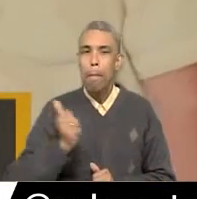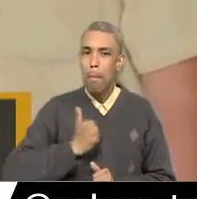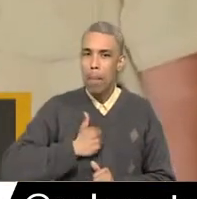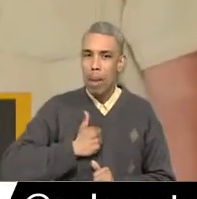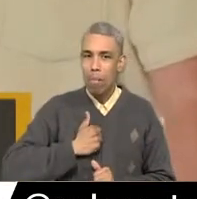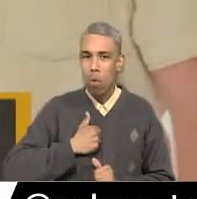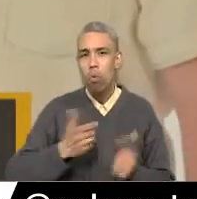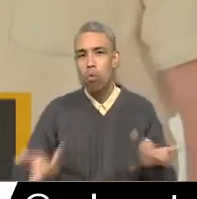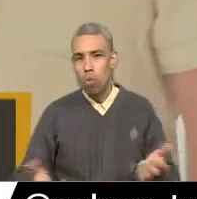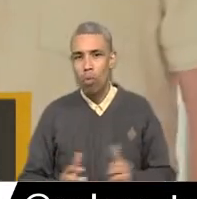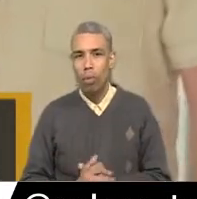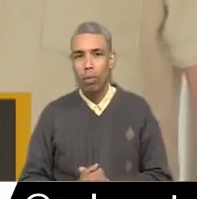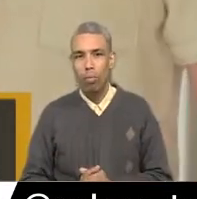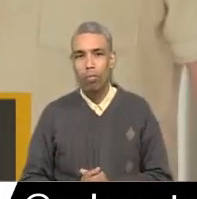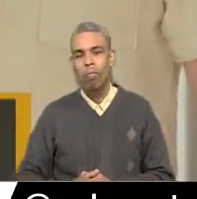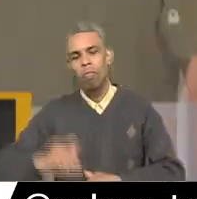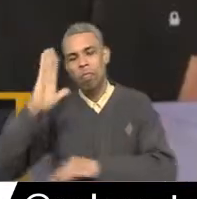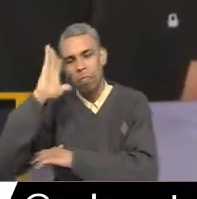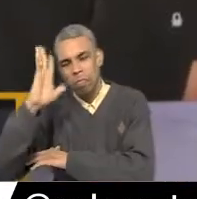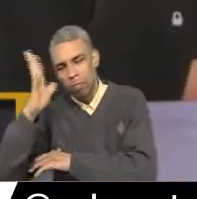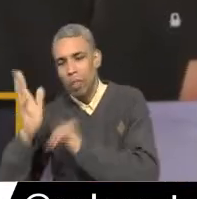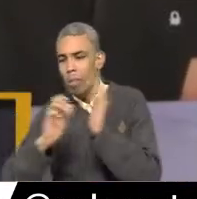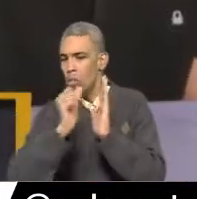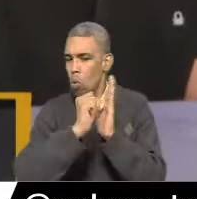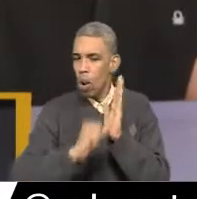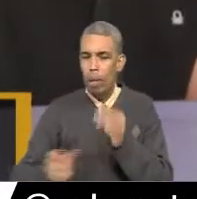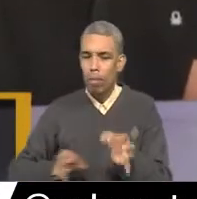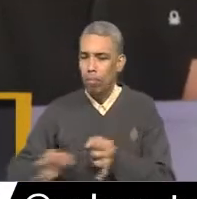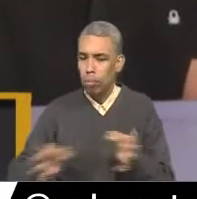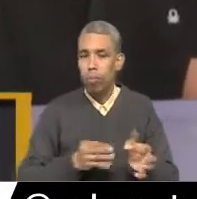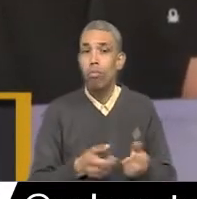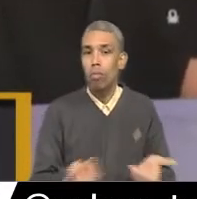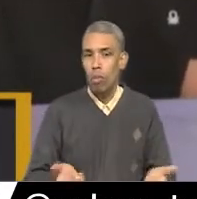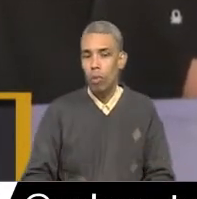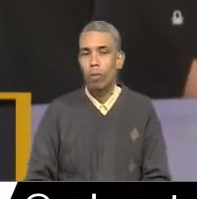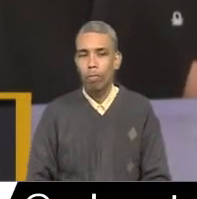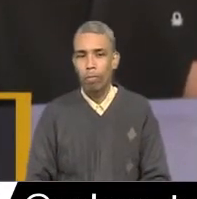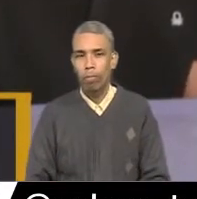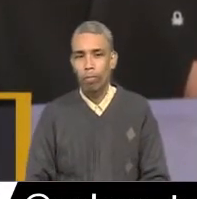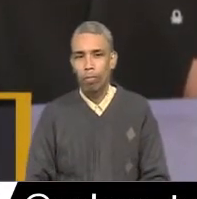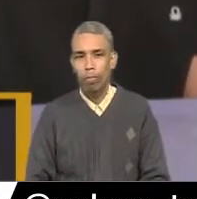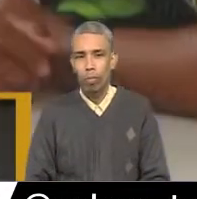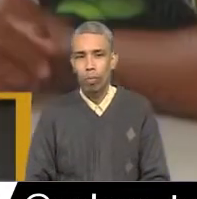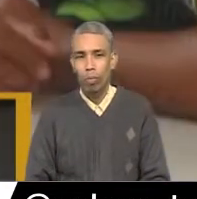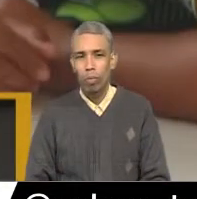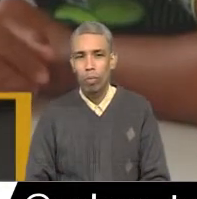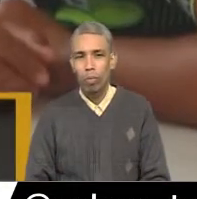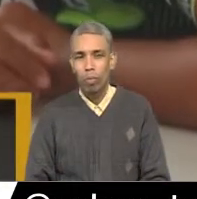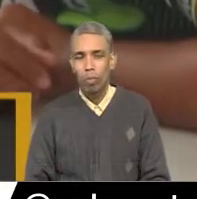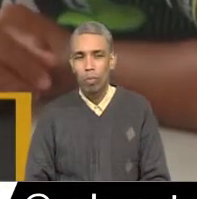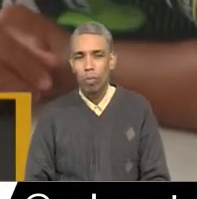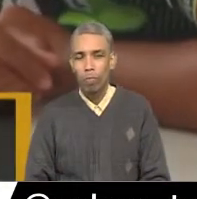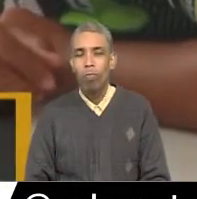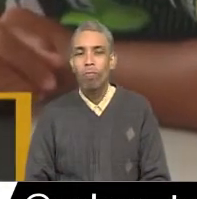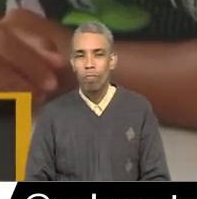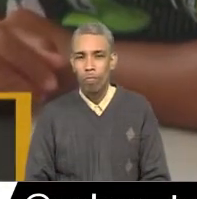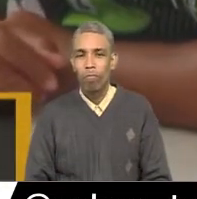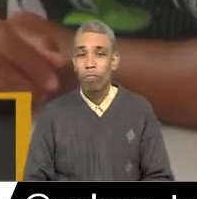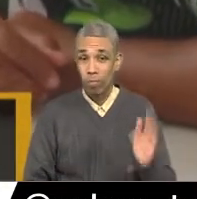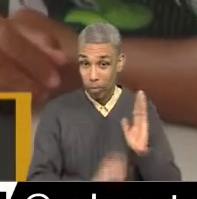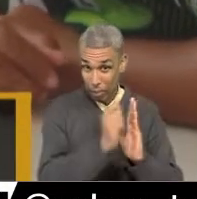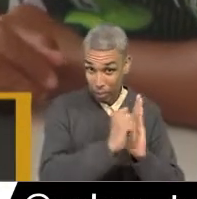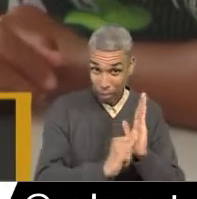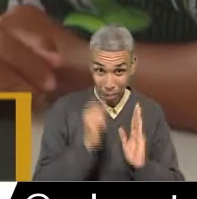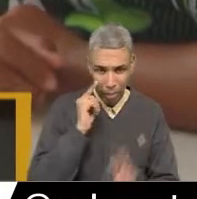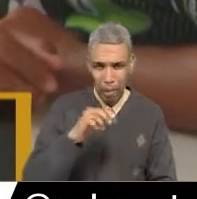cuentan en qué consisten esos programas. Las socializaciones a cargo del Programa de Información y Participación Comunitaria,